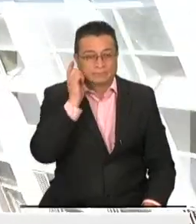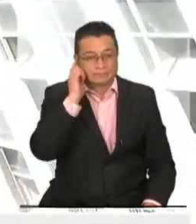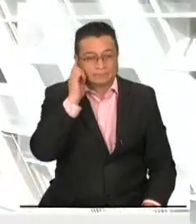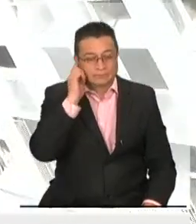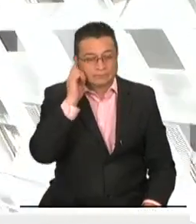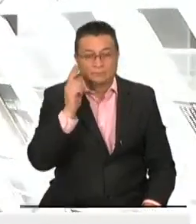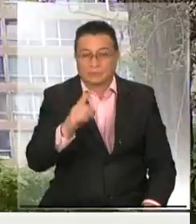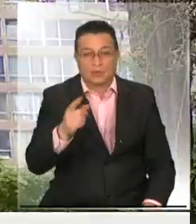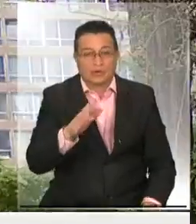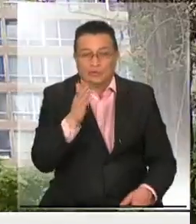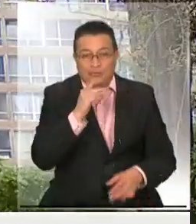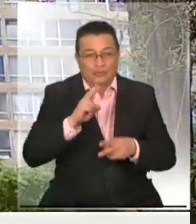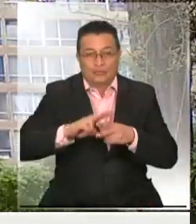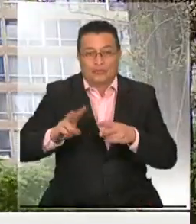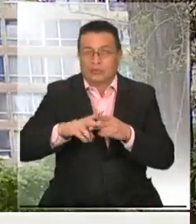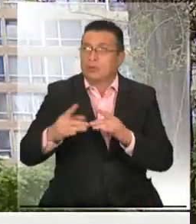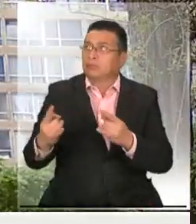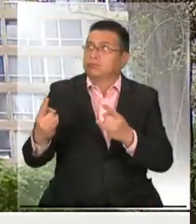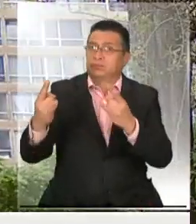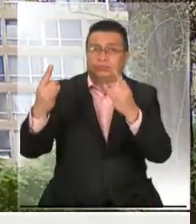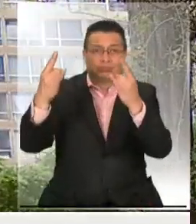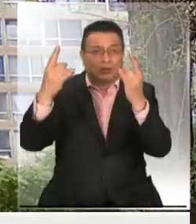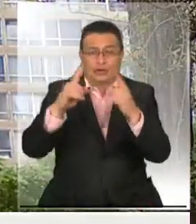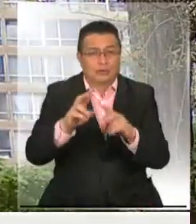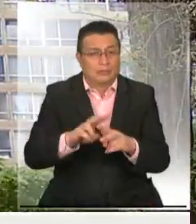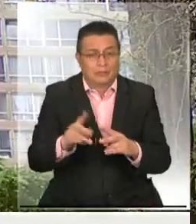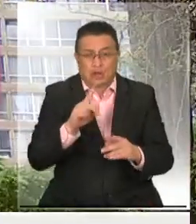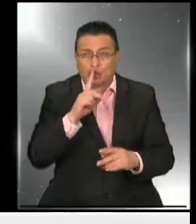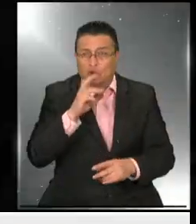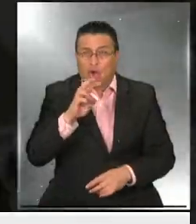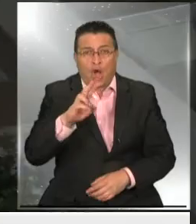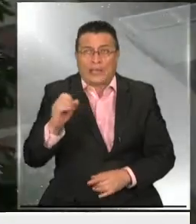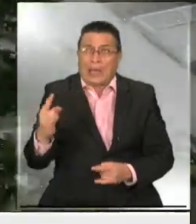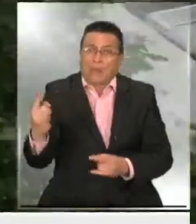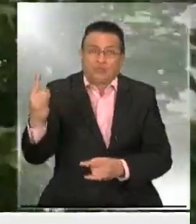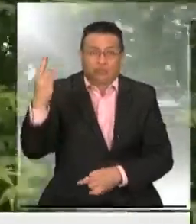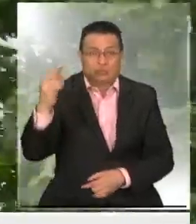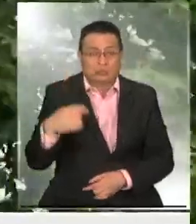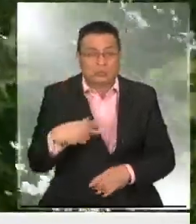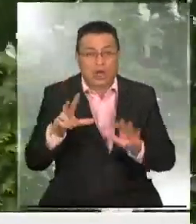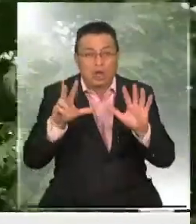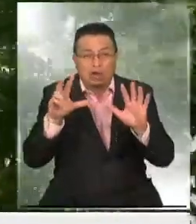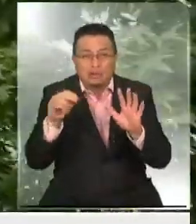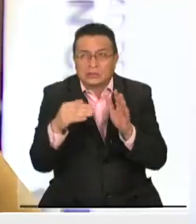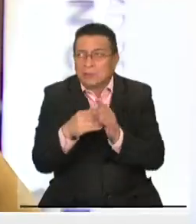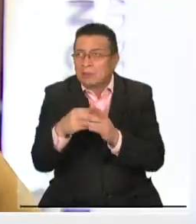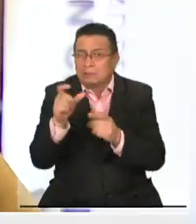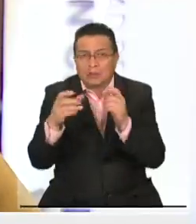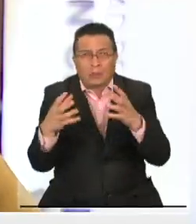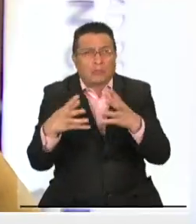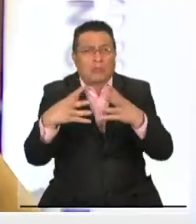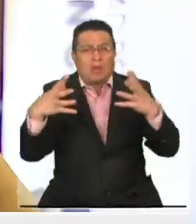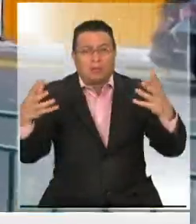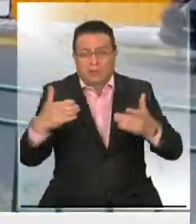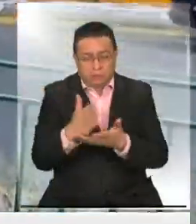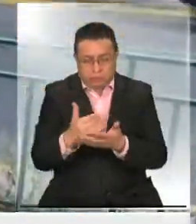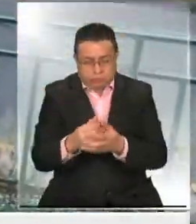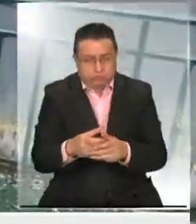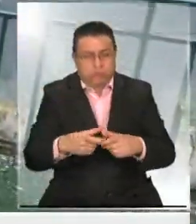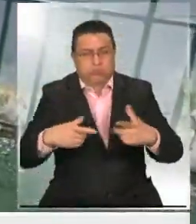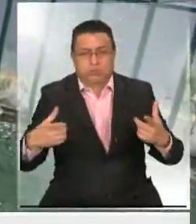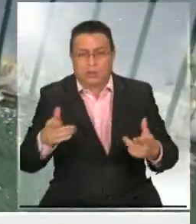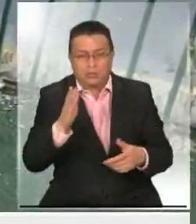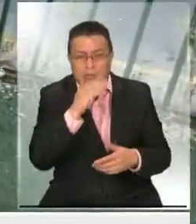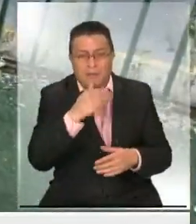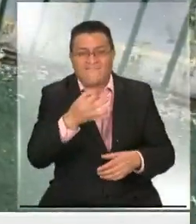No estábamos preparados para esta cantidad de torres. Aumentaron 80.000 habitantes la comuna. No fue un crecimiento planificado. Nunca se